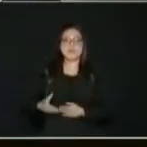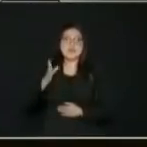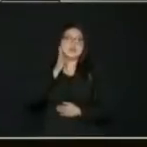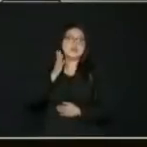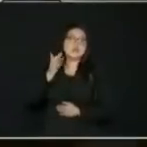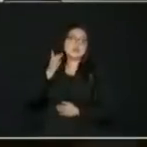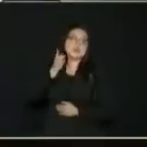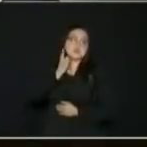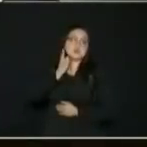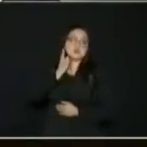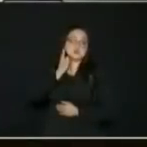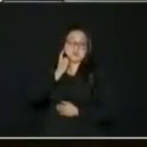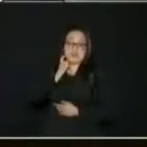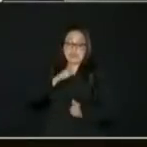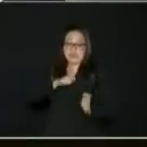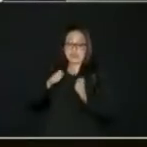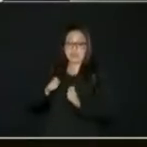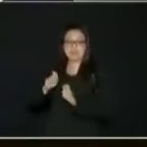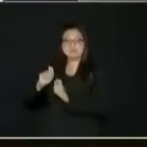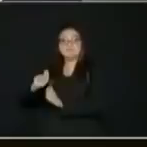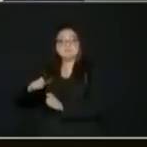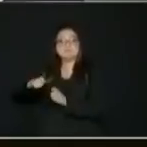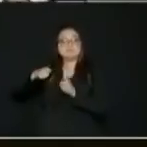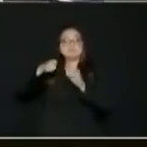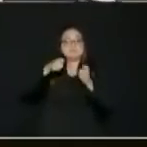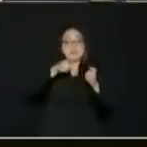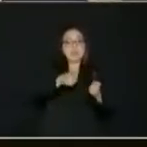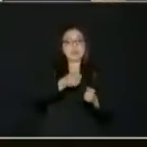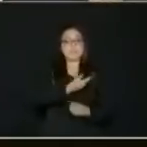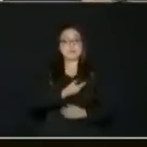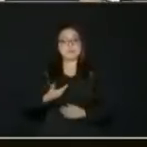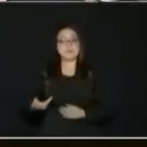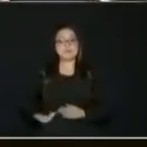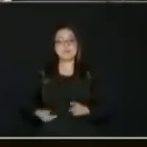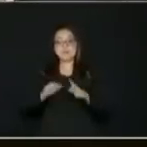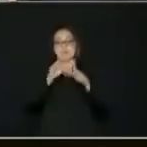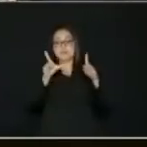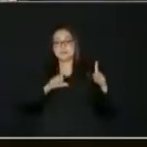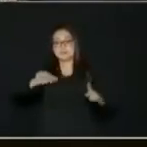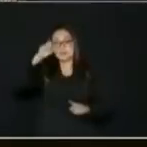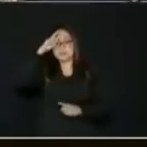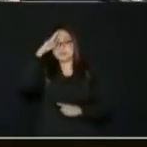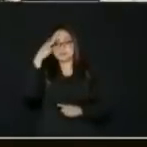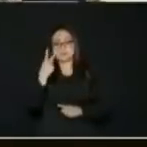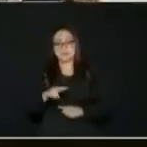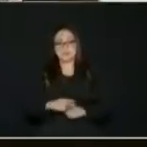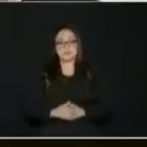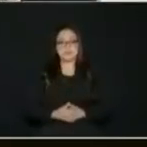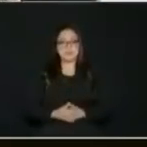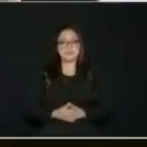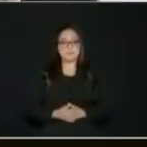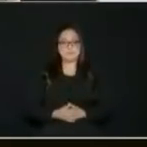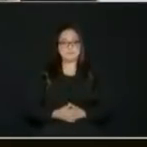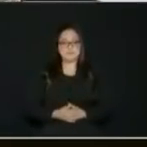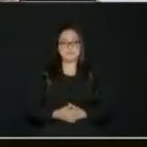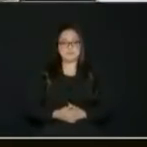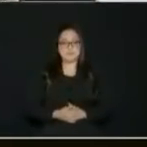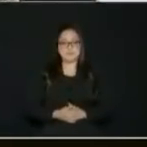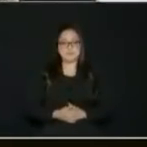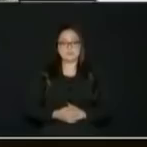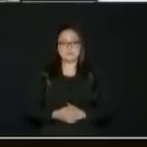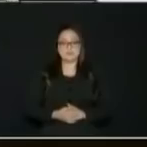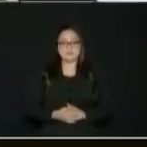Muñoz Ledo, quien a su vez se la otorgará al presidente de la República. Cabe destacar que esta